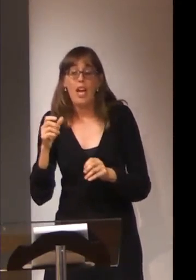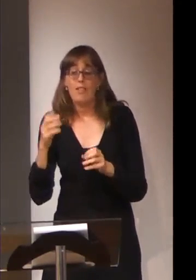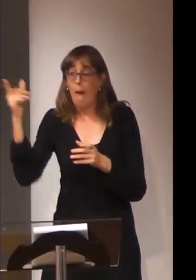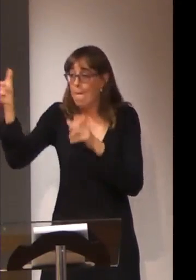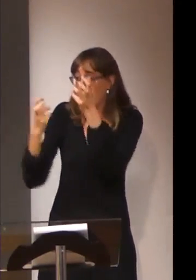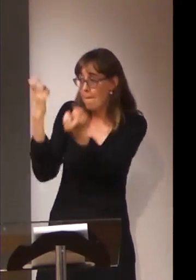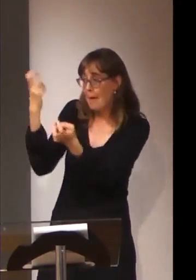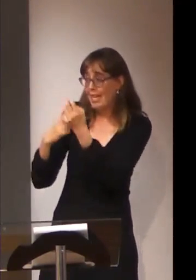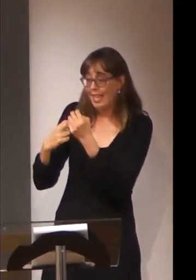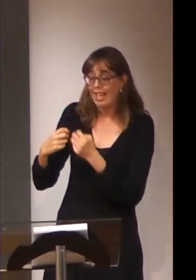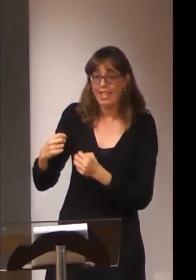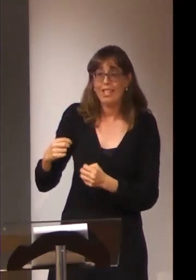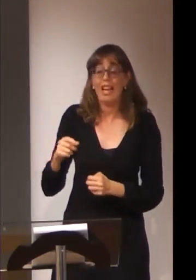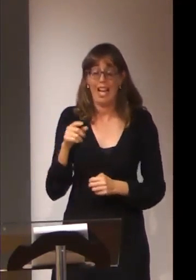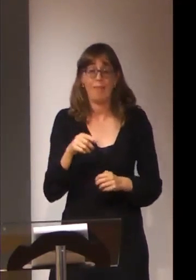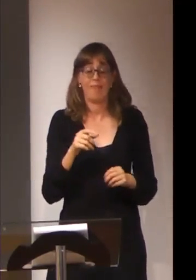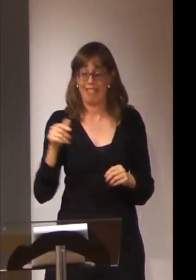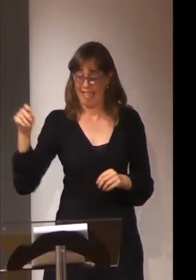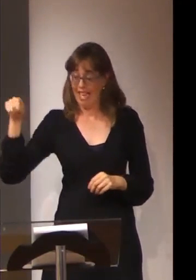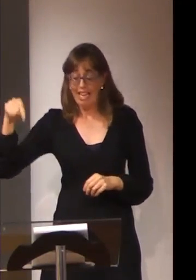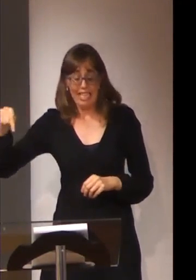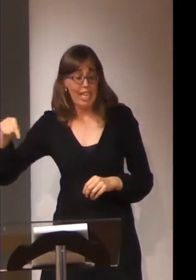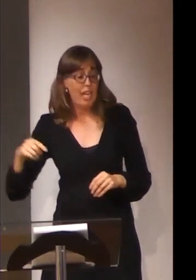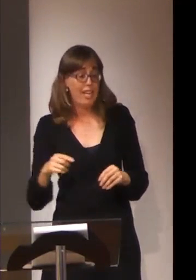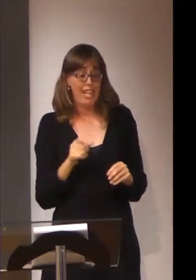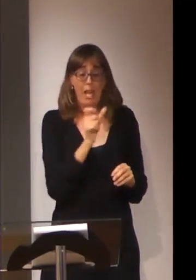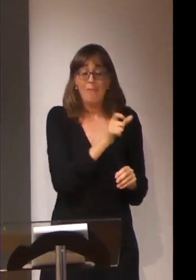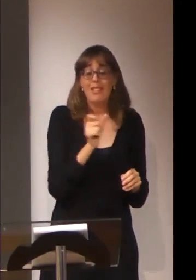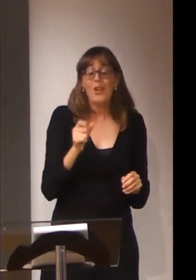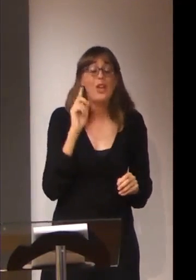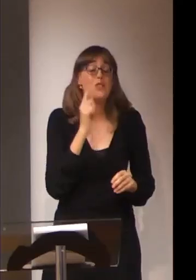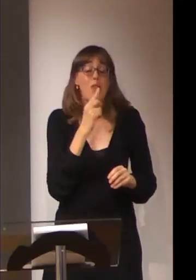porque las personas que acudían a este taller